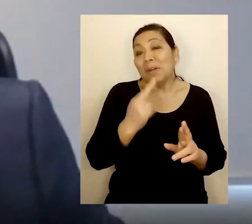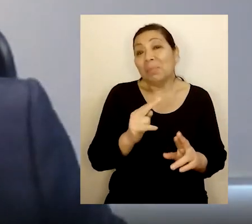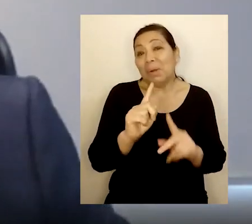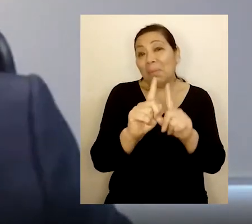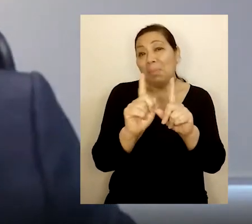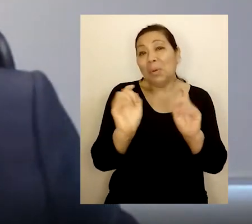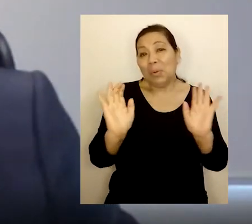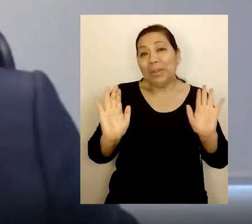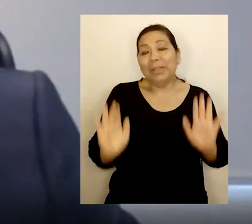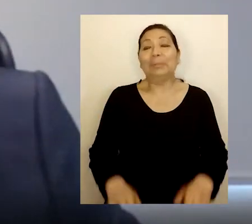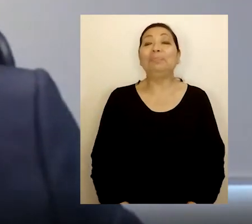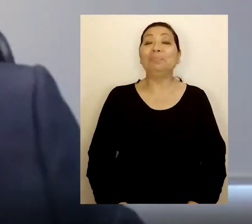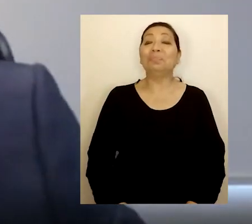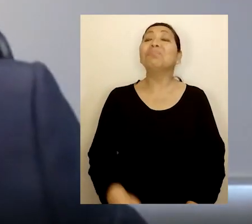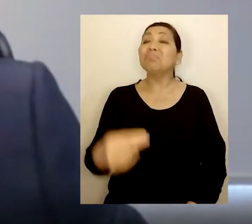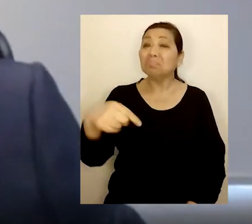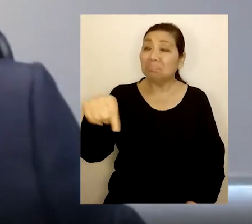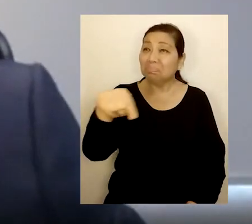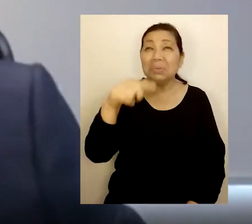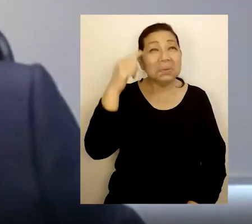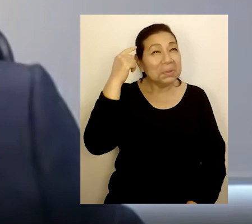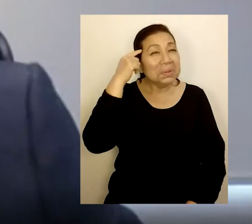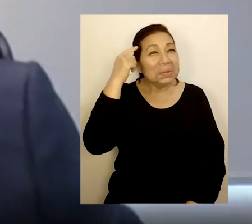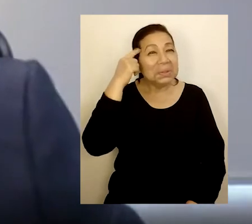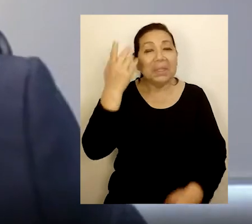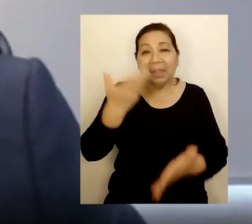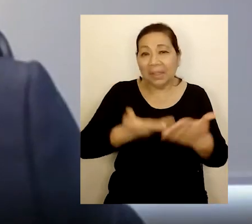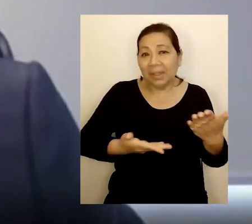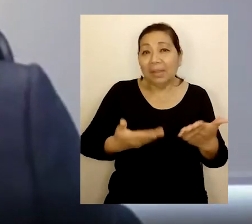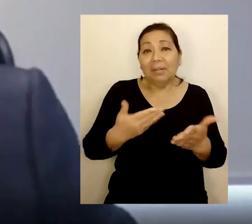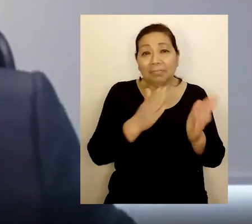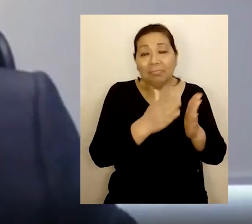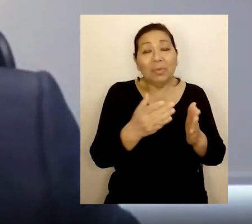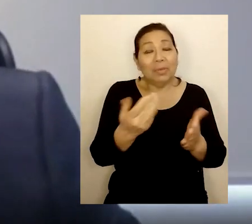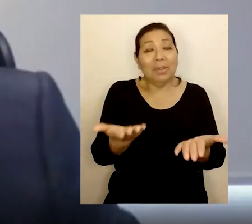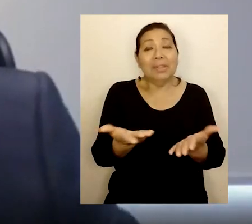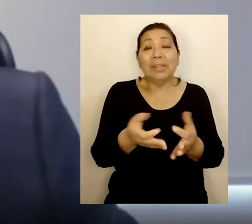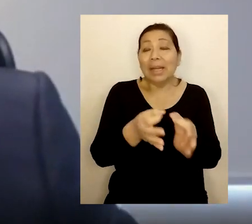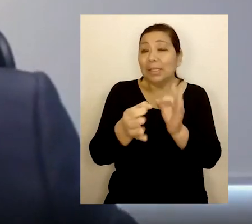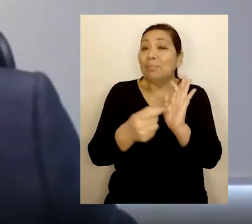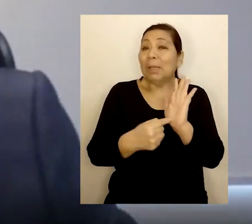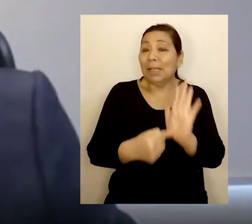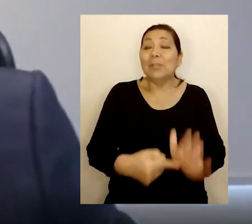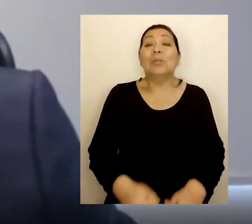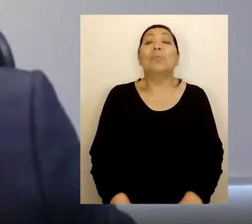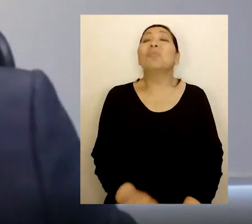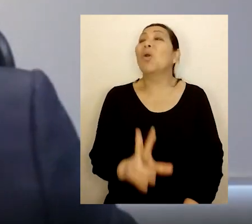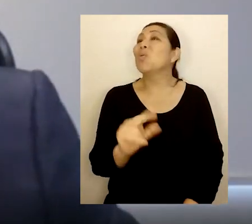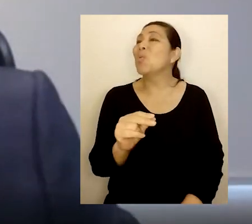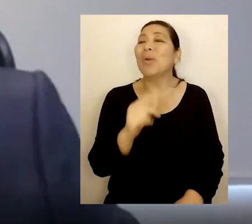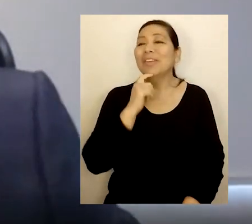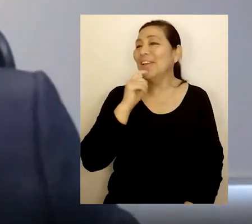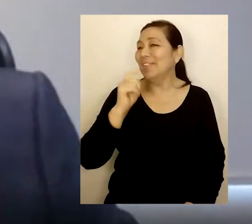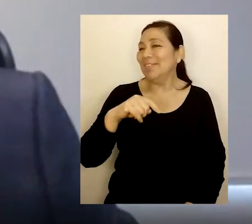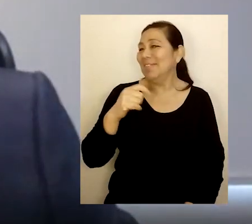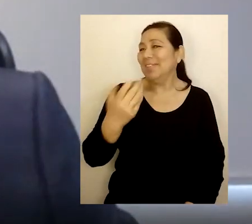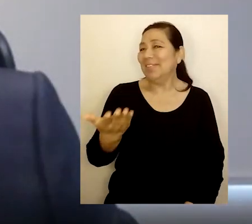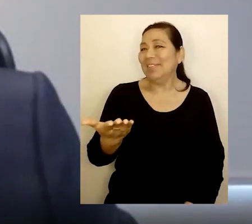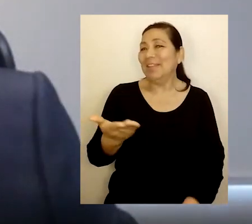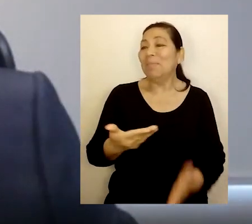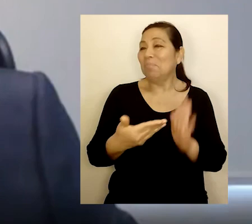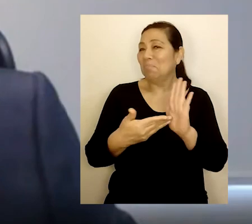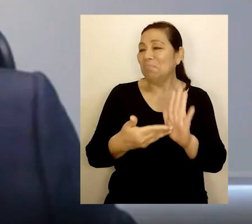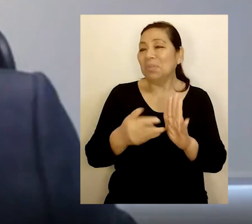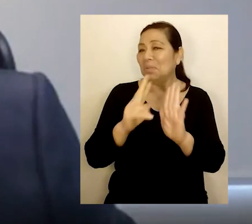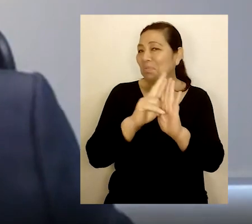la pregunta. Nosotros consideramos, y esa es nuestra tesis, señor magistrado, de que no había necesidad de